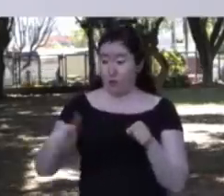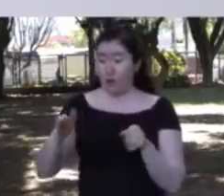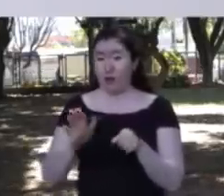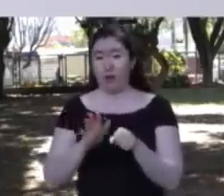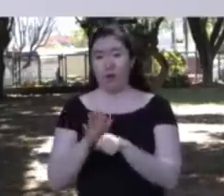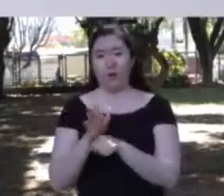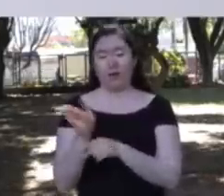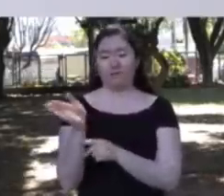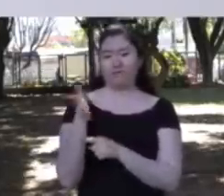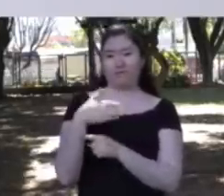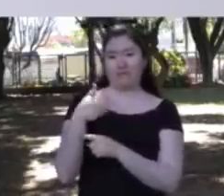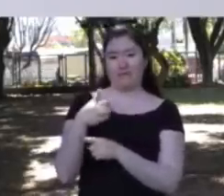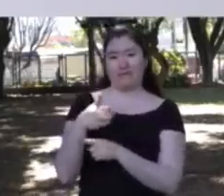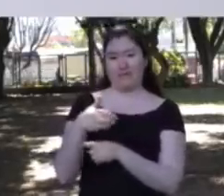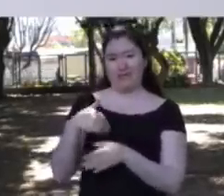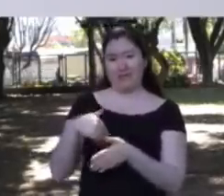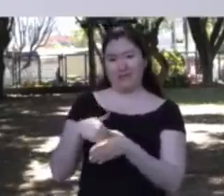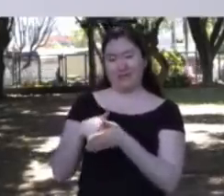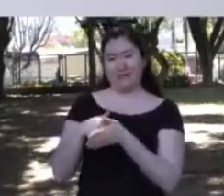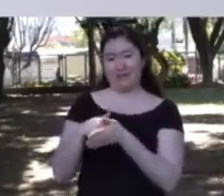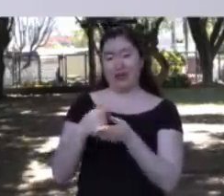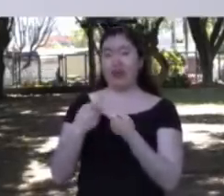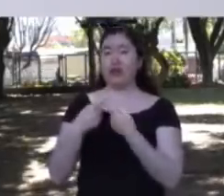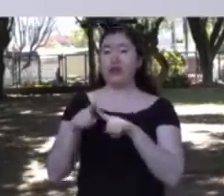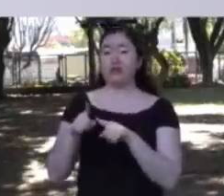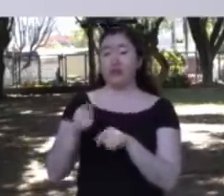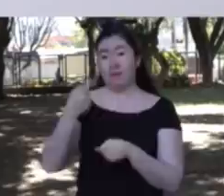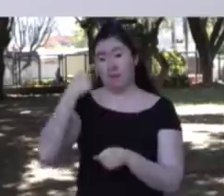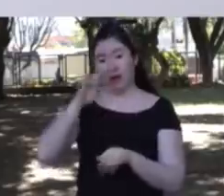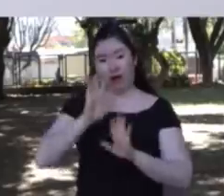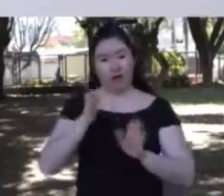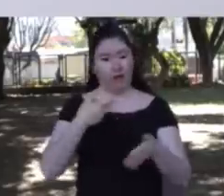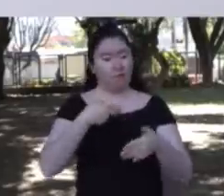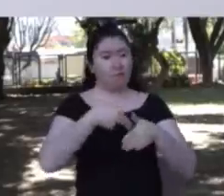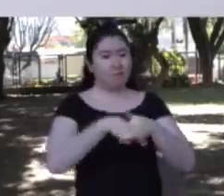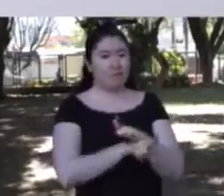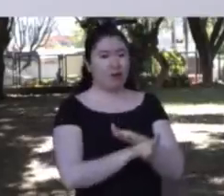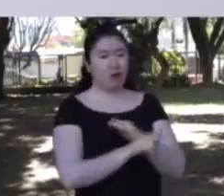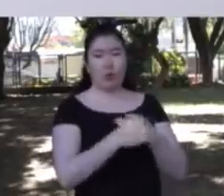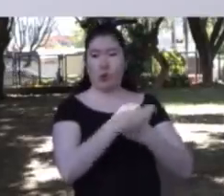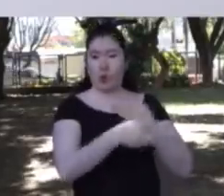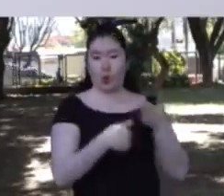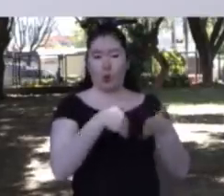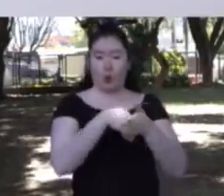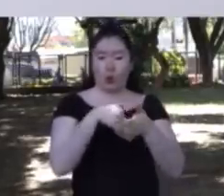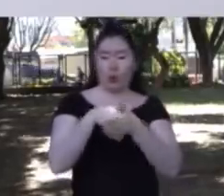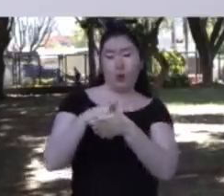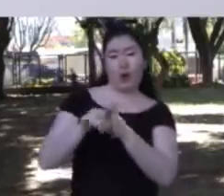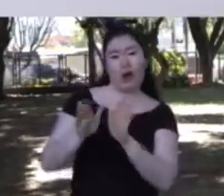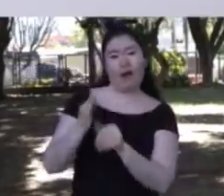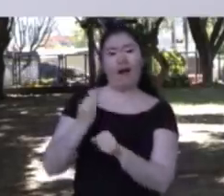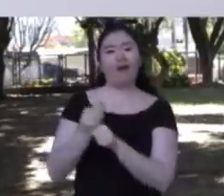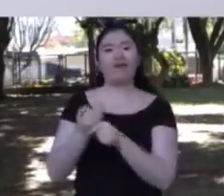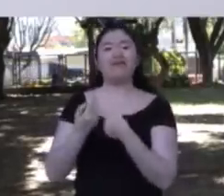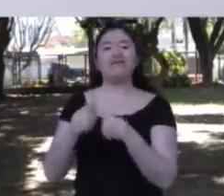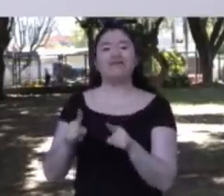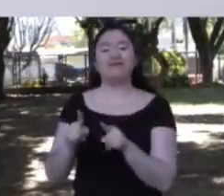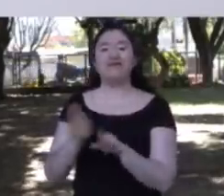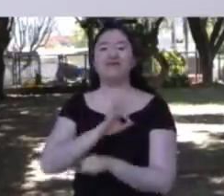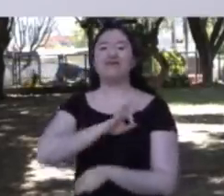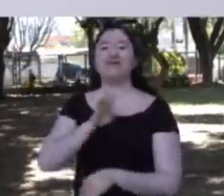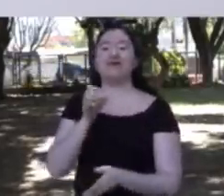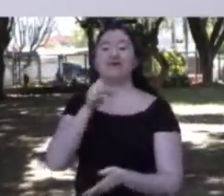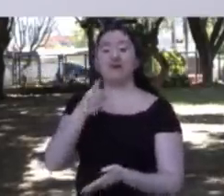Metro Pantitlán, que es una opción distinta a todas las líneas que llegan al Metro Pantitlán y que hoy van a tener la posibilidad de